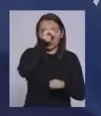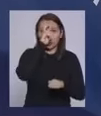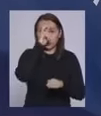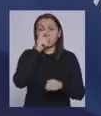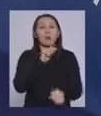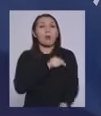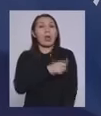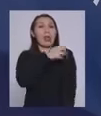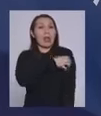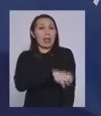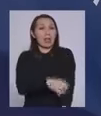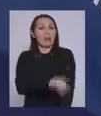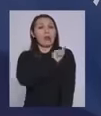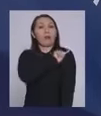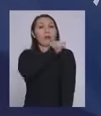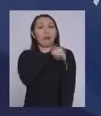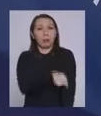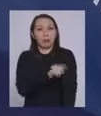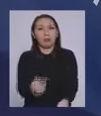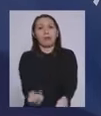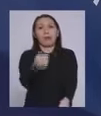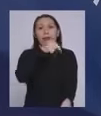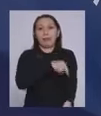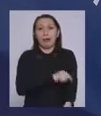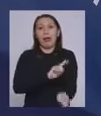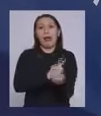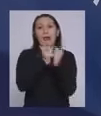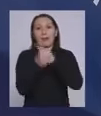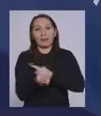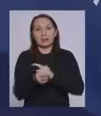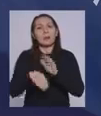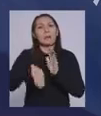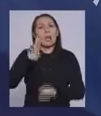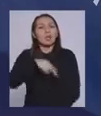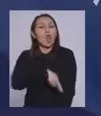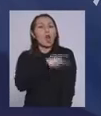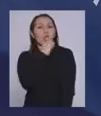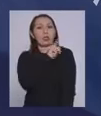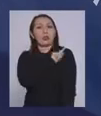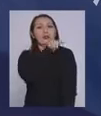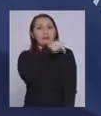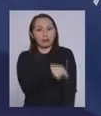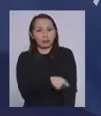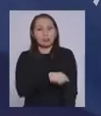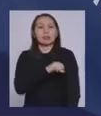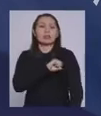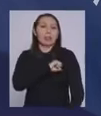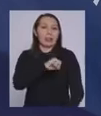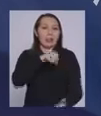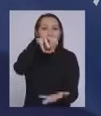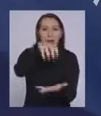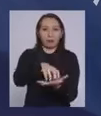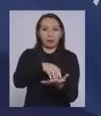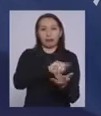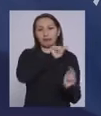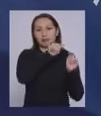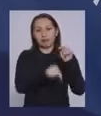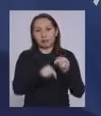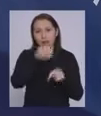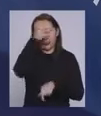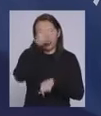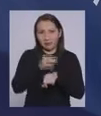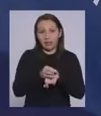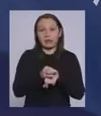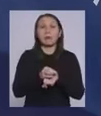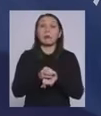las regiones de Chile, sobre todo de las regiones del norte. Y de esta manera,